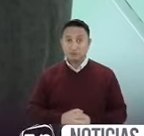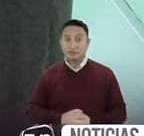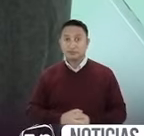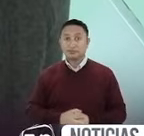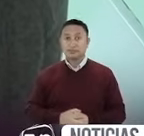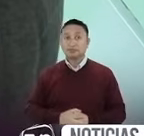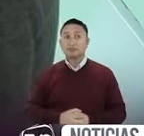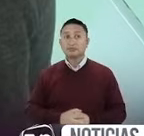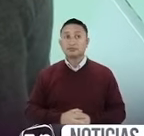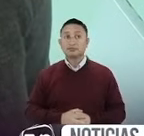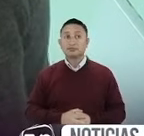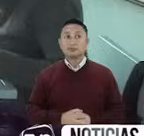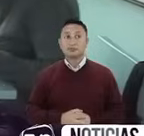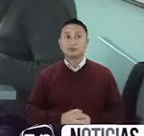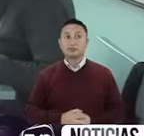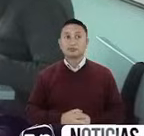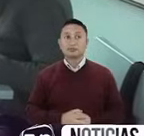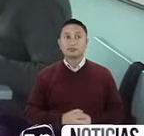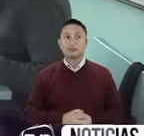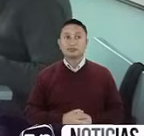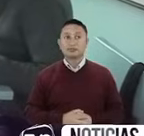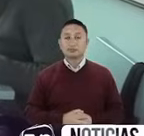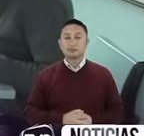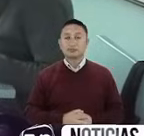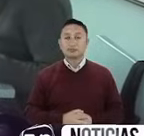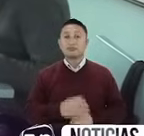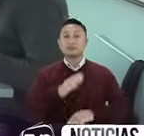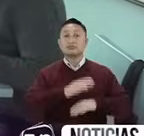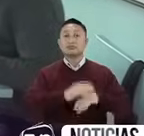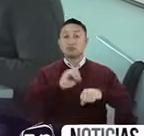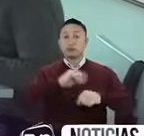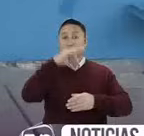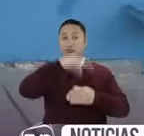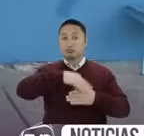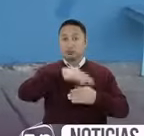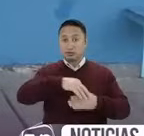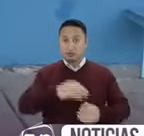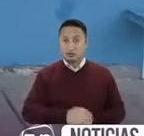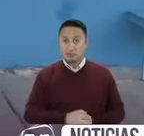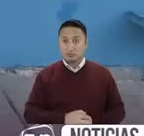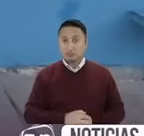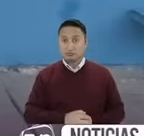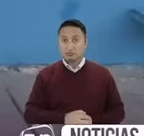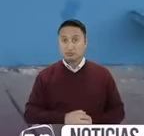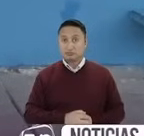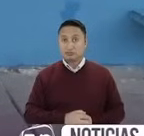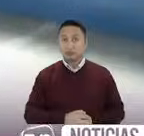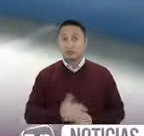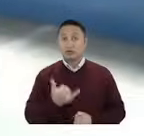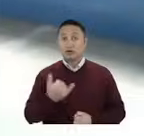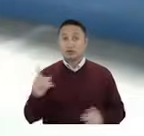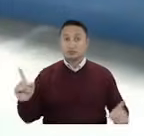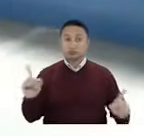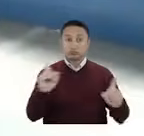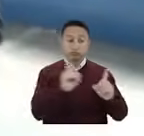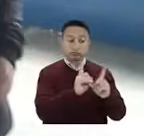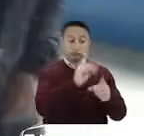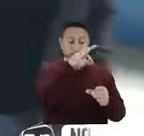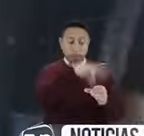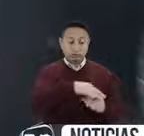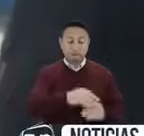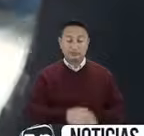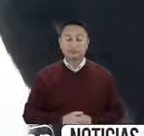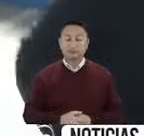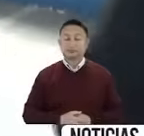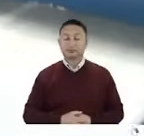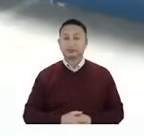inconvenientes registrados con el voto telemático, su sufragio será presencial. Informó Álvaro